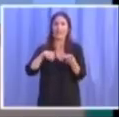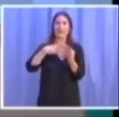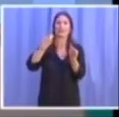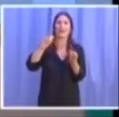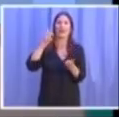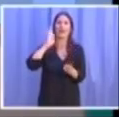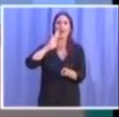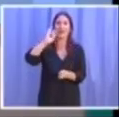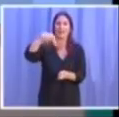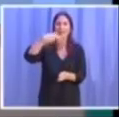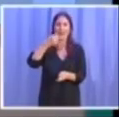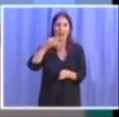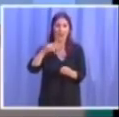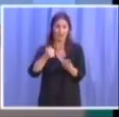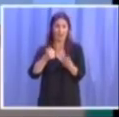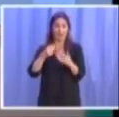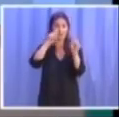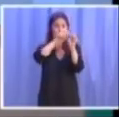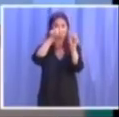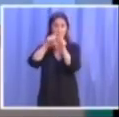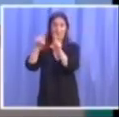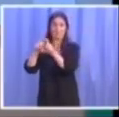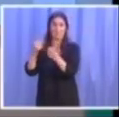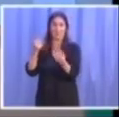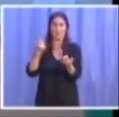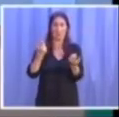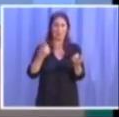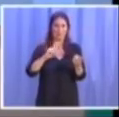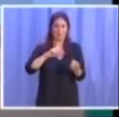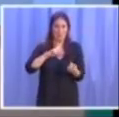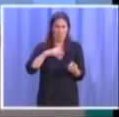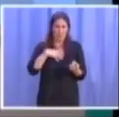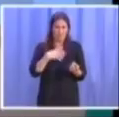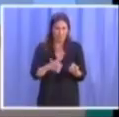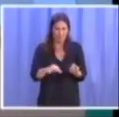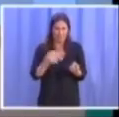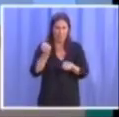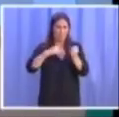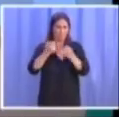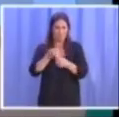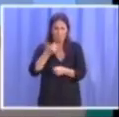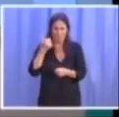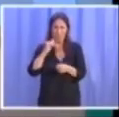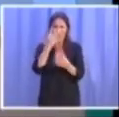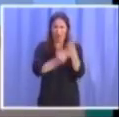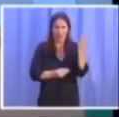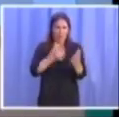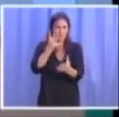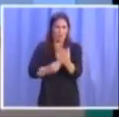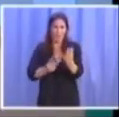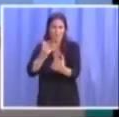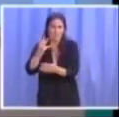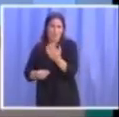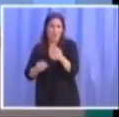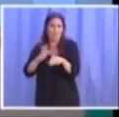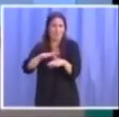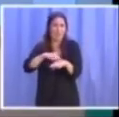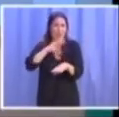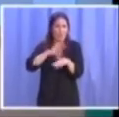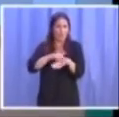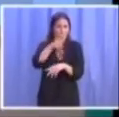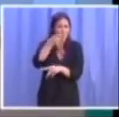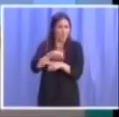que muestran muy poca competencia y bastantes fallos a la hora de cumplir con su